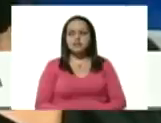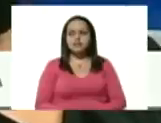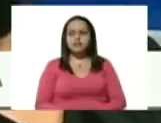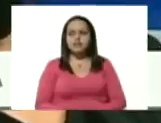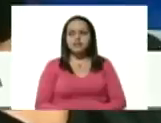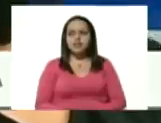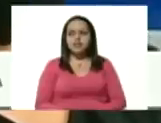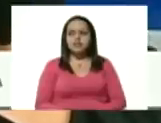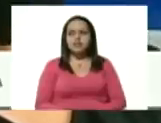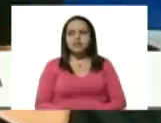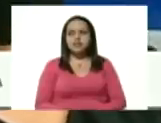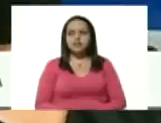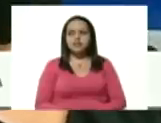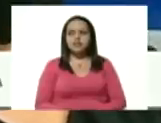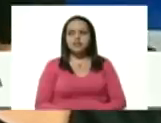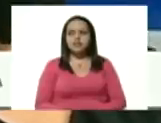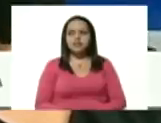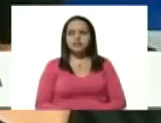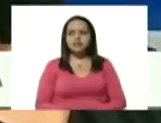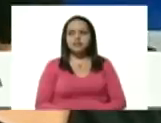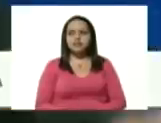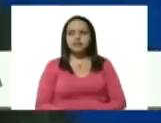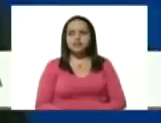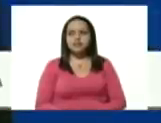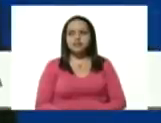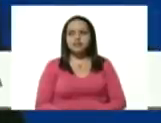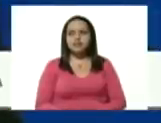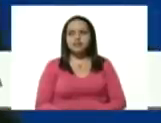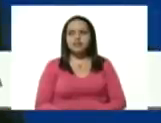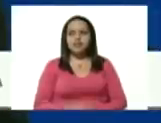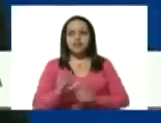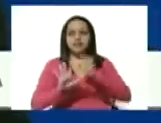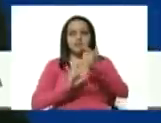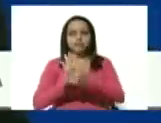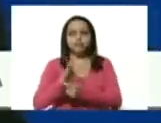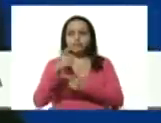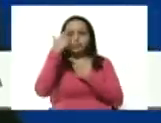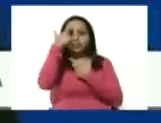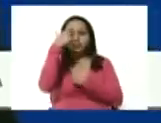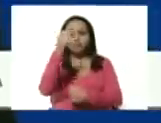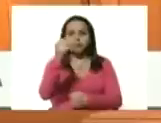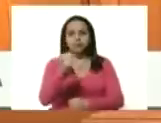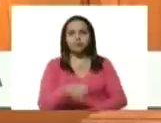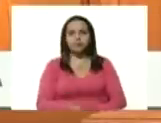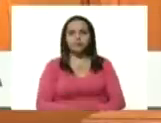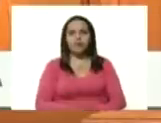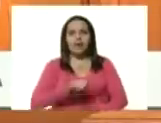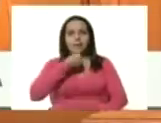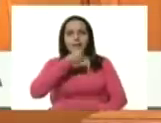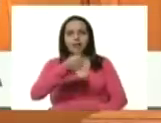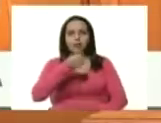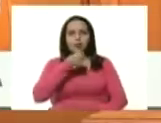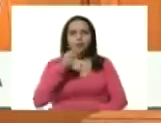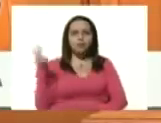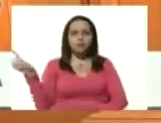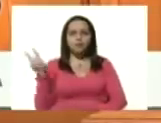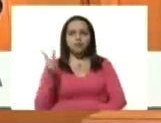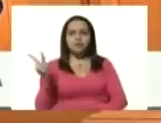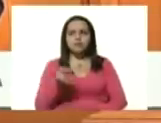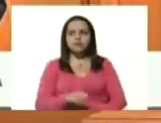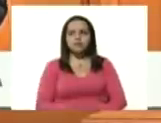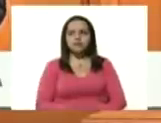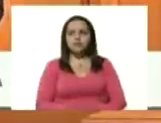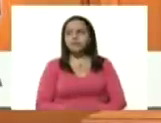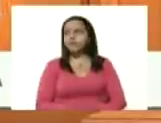hombre, bendito entre todas las mujeres, Francisco Peña. Estos 5 profesionales del periodismo venezolano